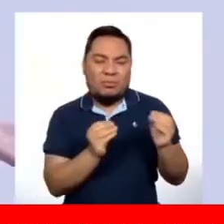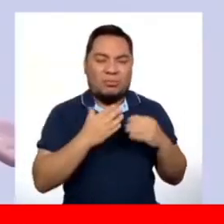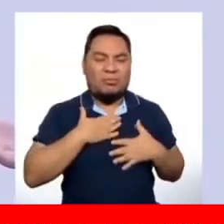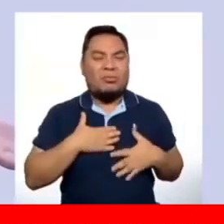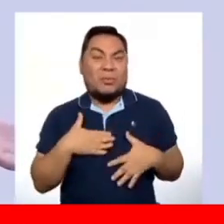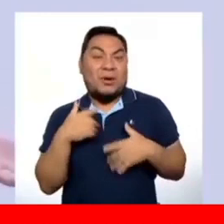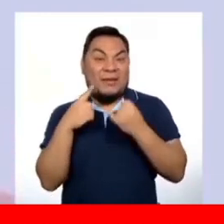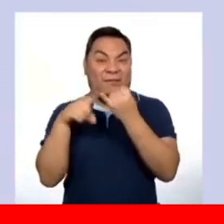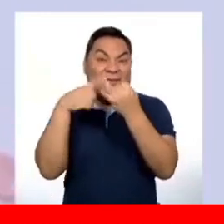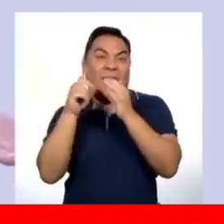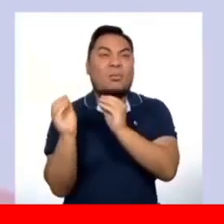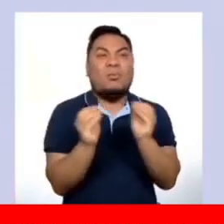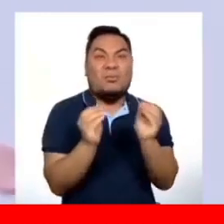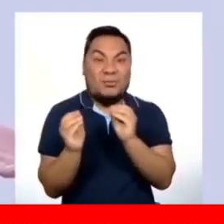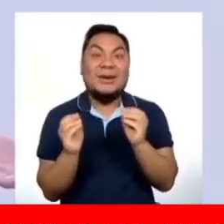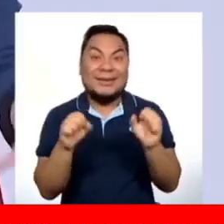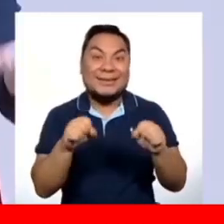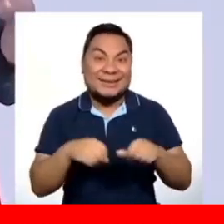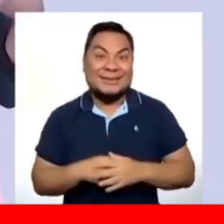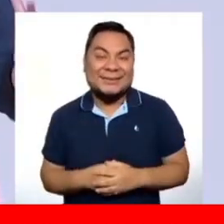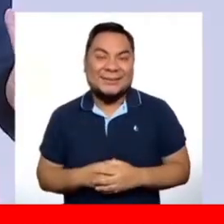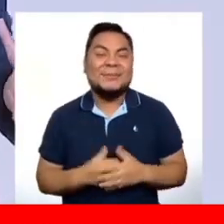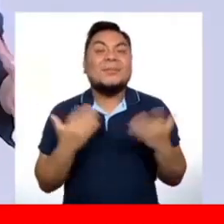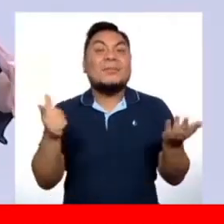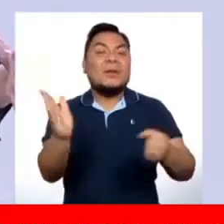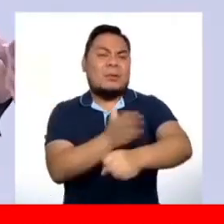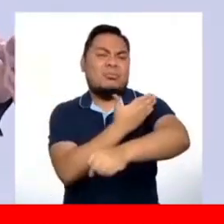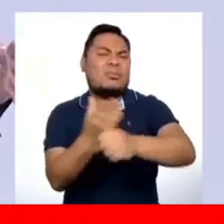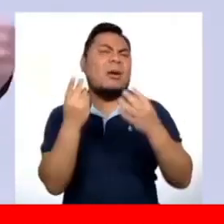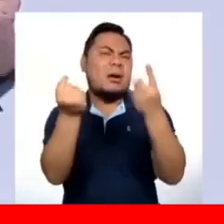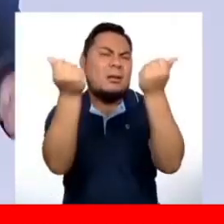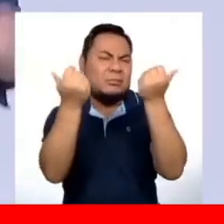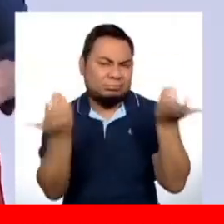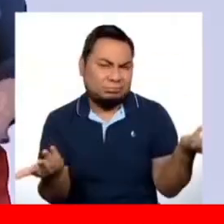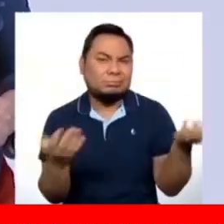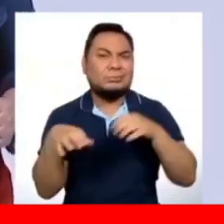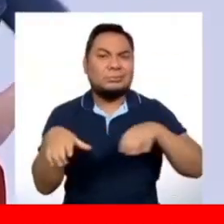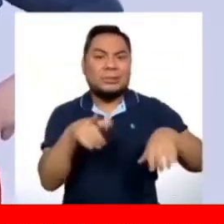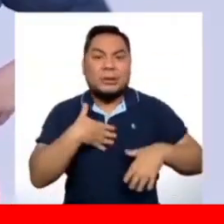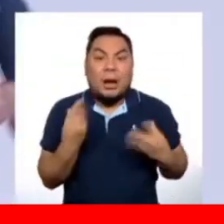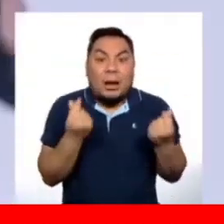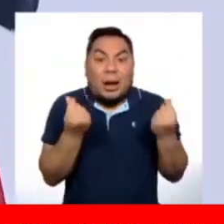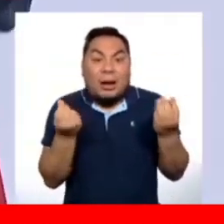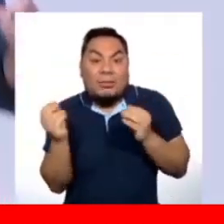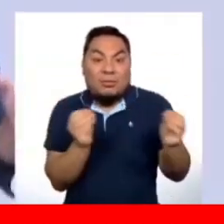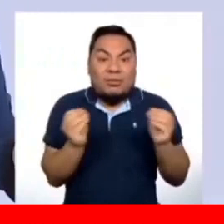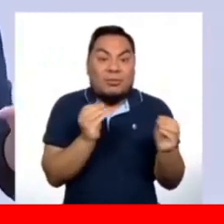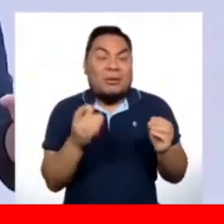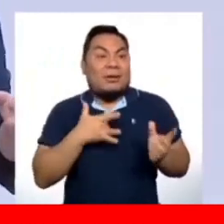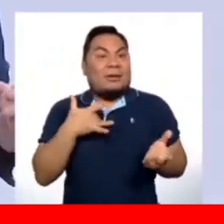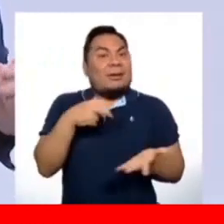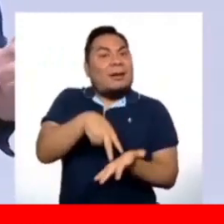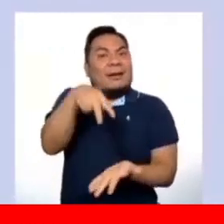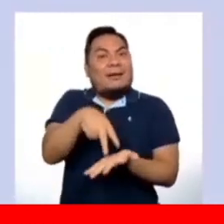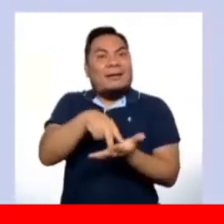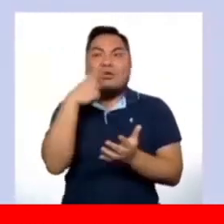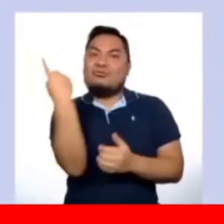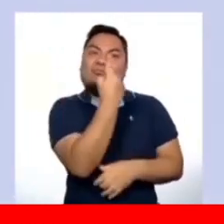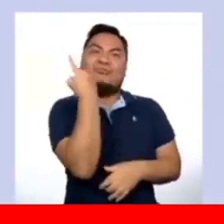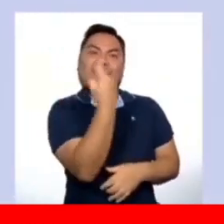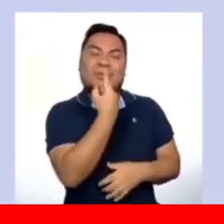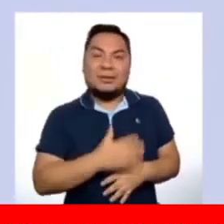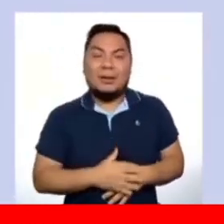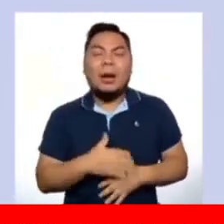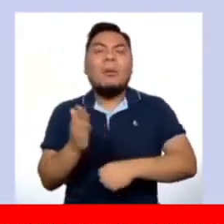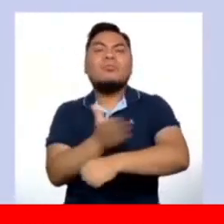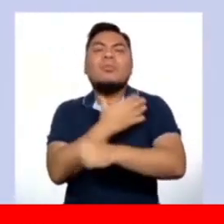manera distinta? ¡Sí! La música rápida hace que nos aceleremos, nos provoca saltar o girar. La